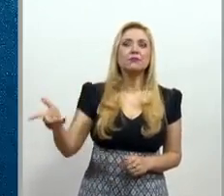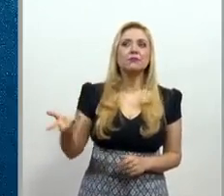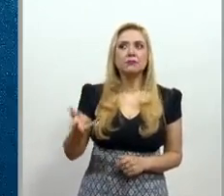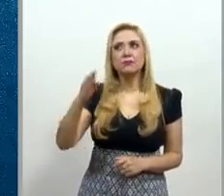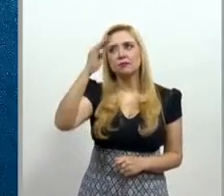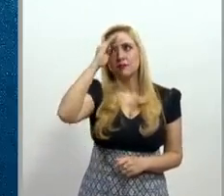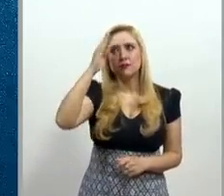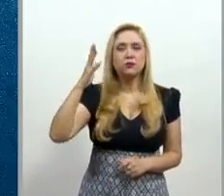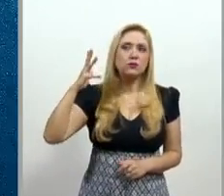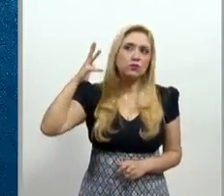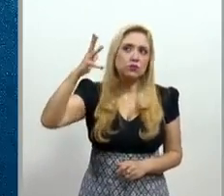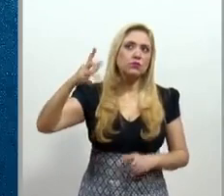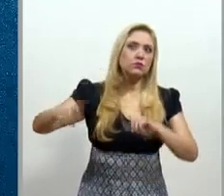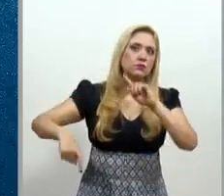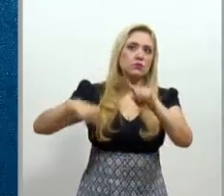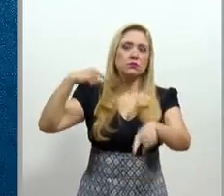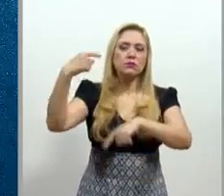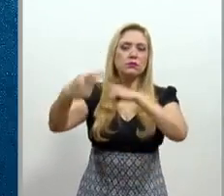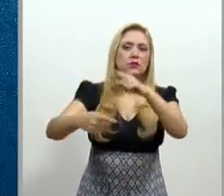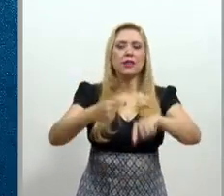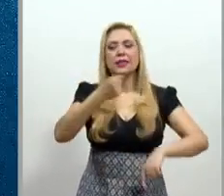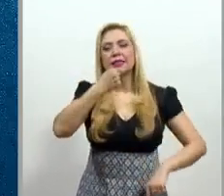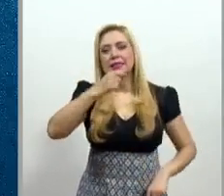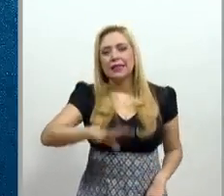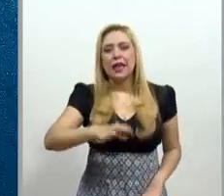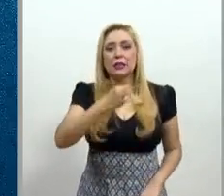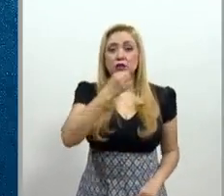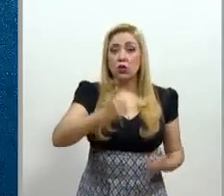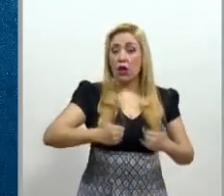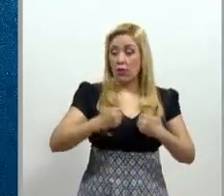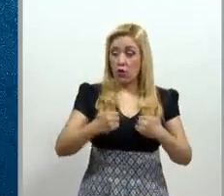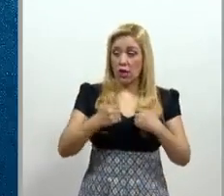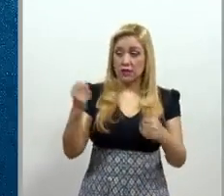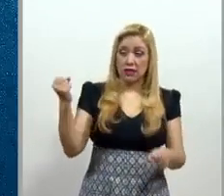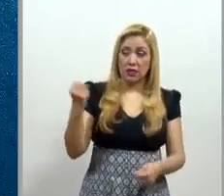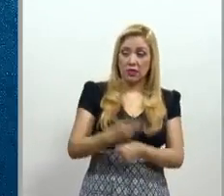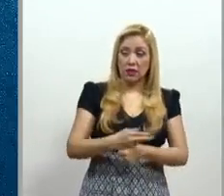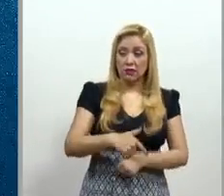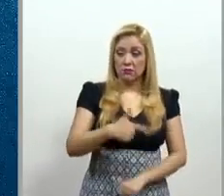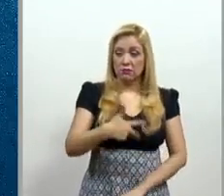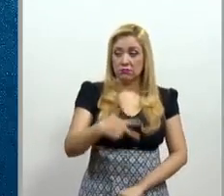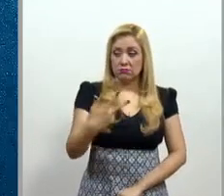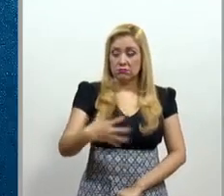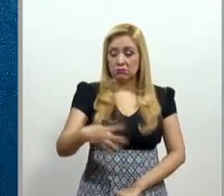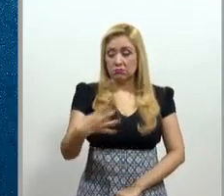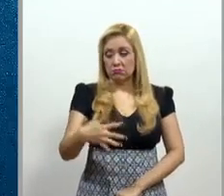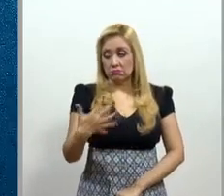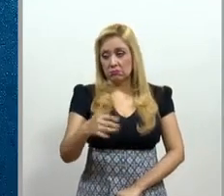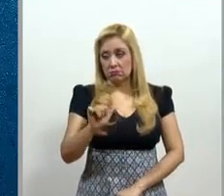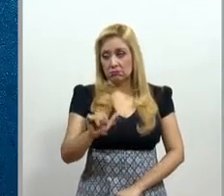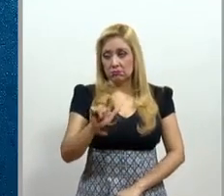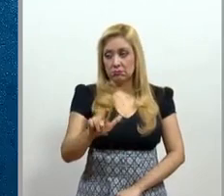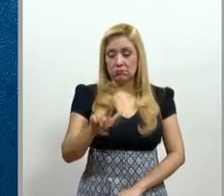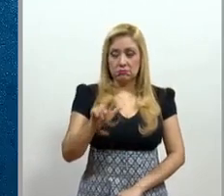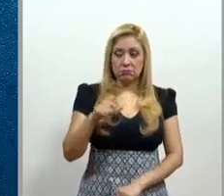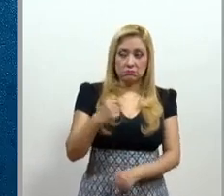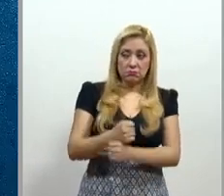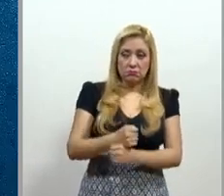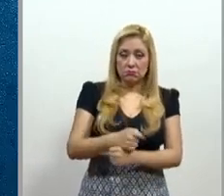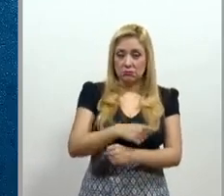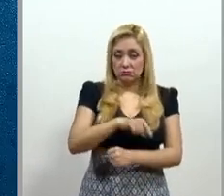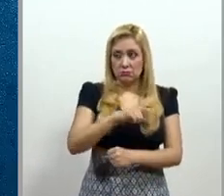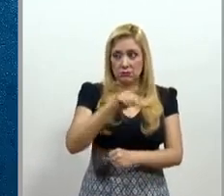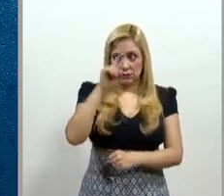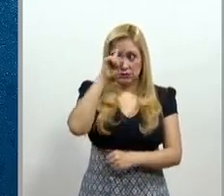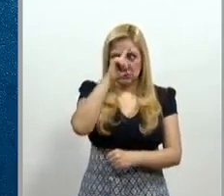aunque digamos ya los niños, niñas y adolescentes también es un tema importante, digamos, como un grupo en condición de vulnerabilidad y que también